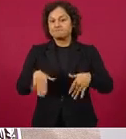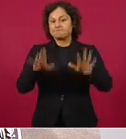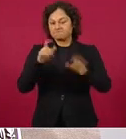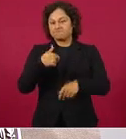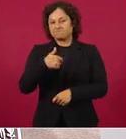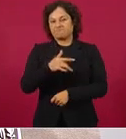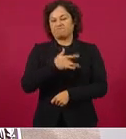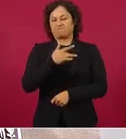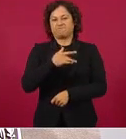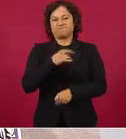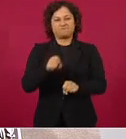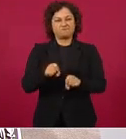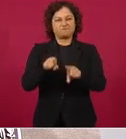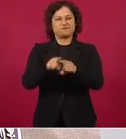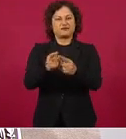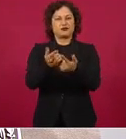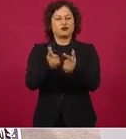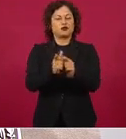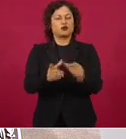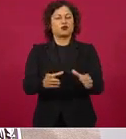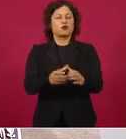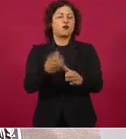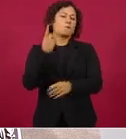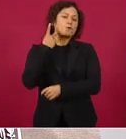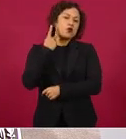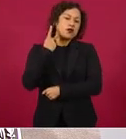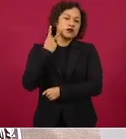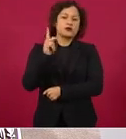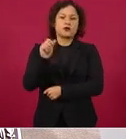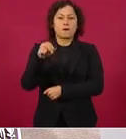dirigentes del PAN, del PRI.